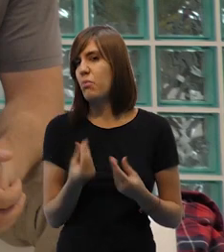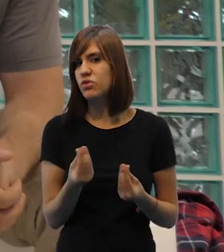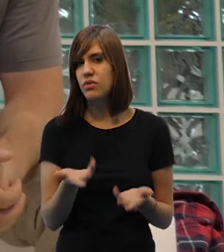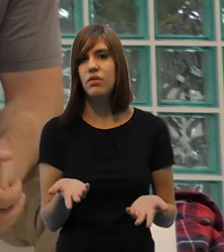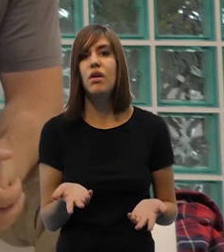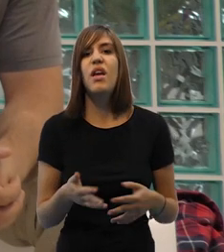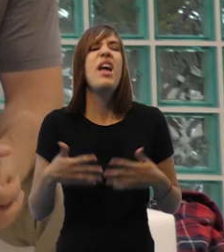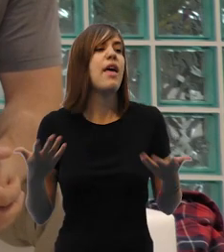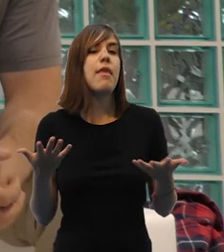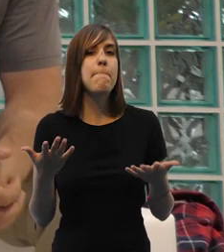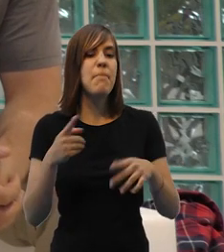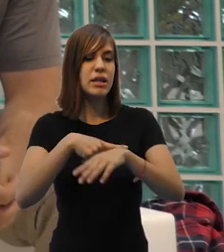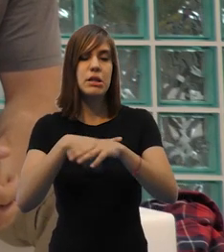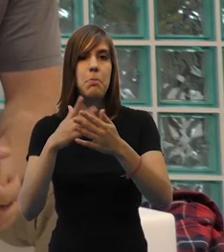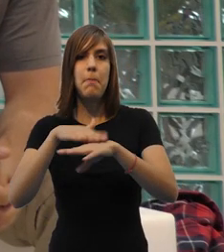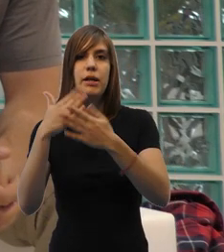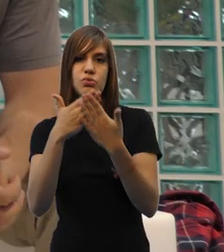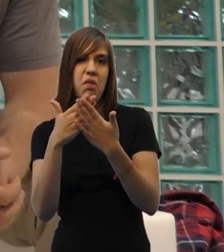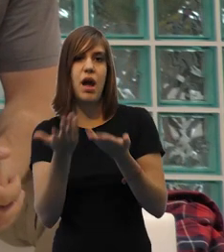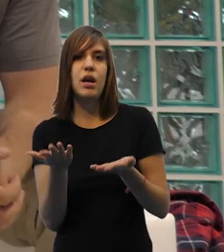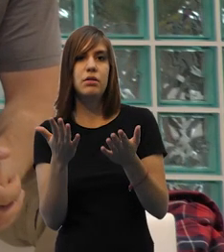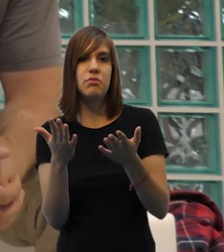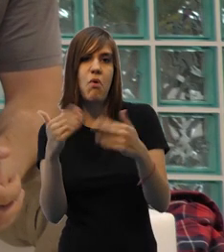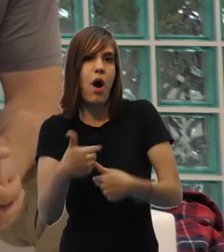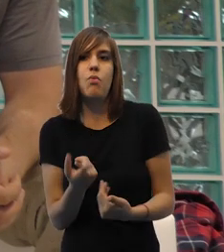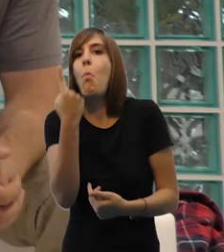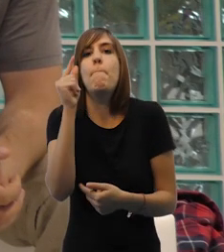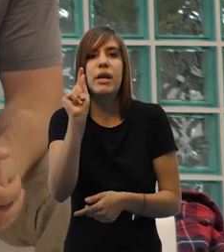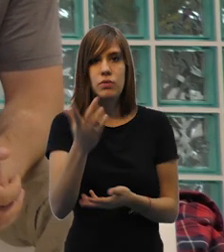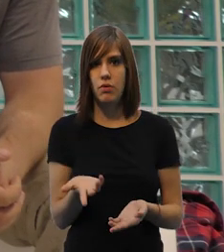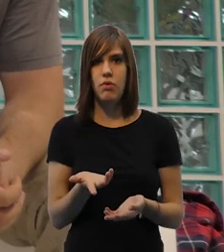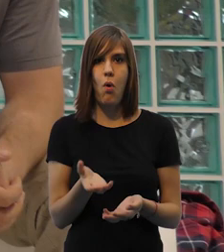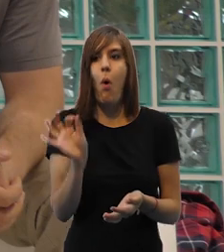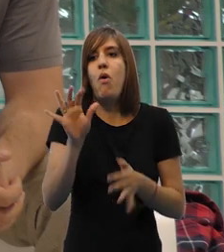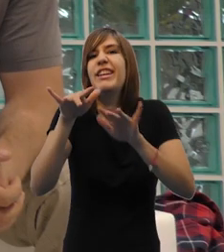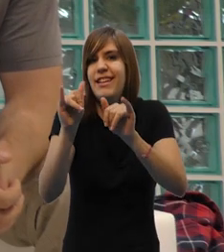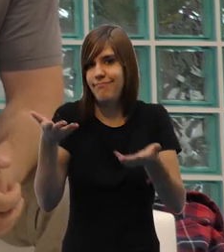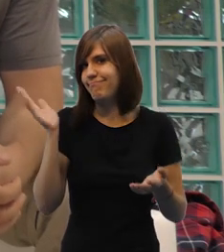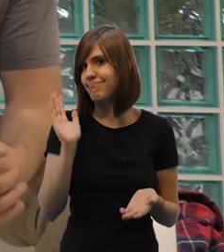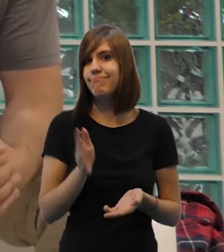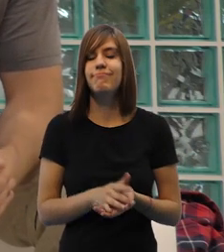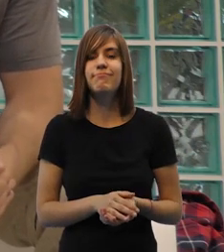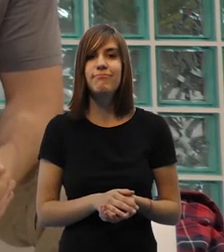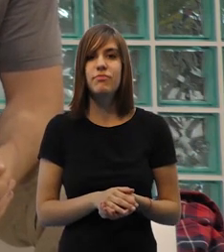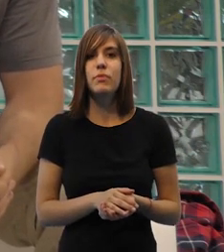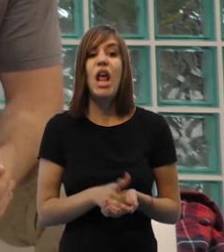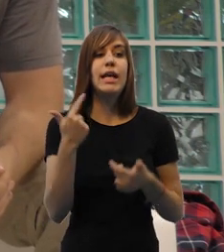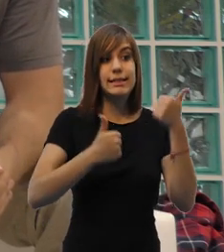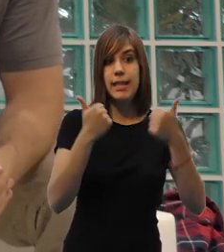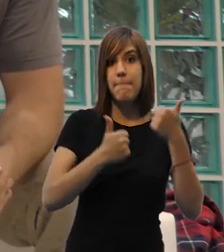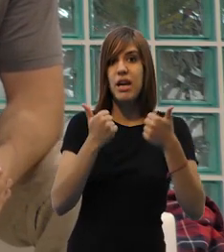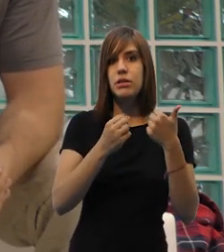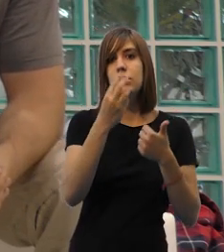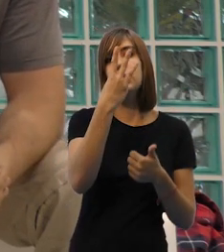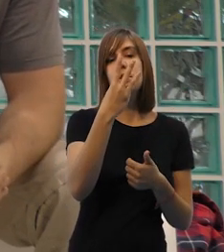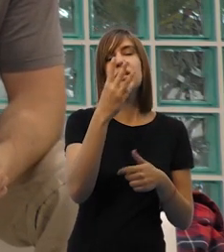Y aparte no te daban tiempo para estudiar, te daban, yo qué sé, un minuto. Y ni eso. En los exámenes,